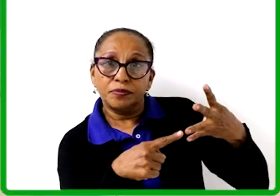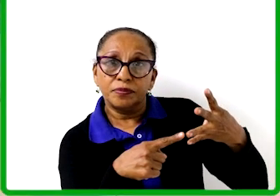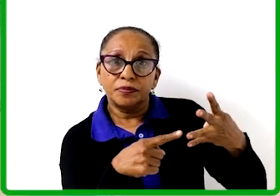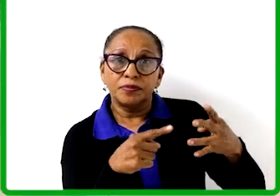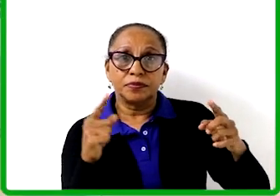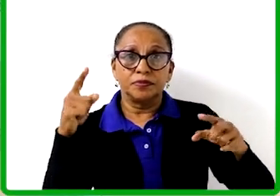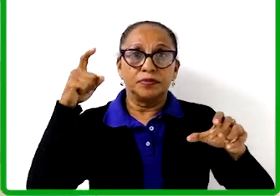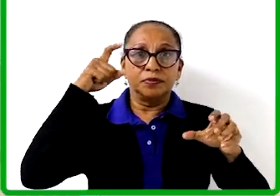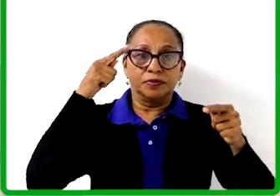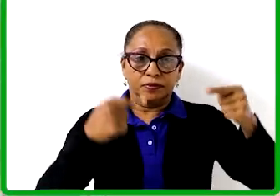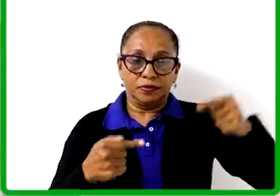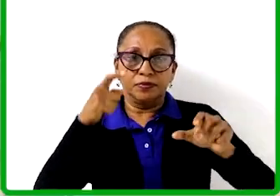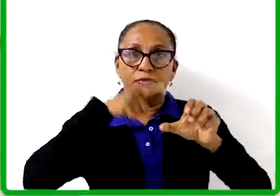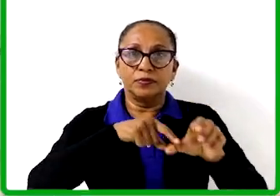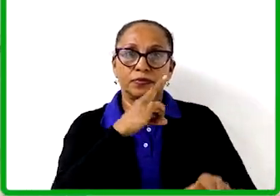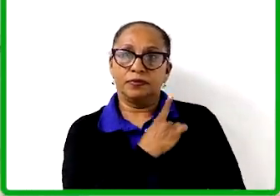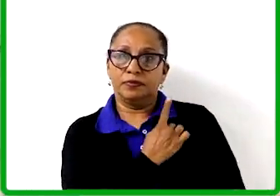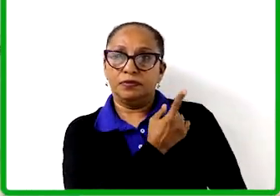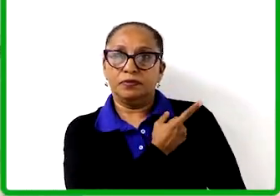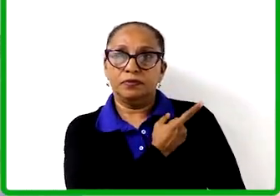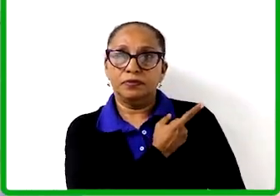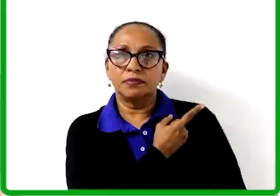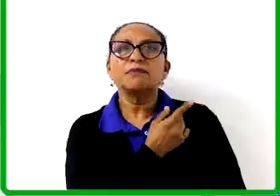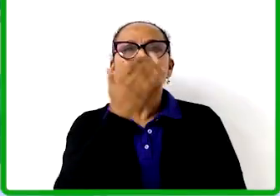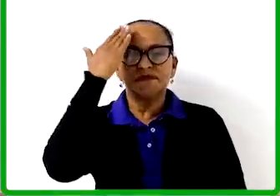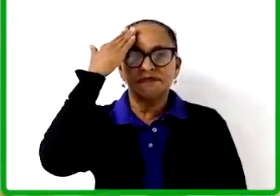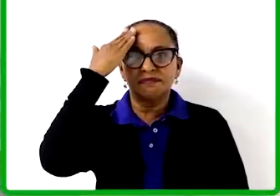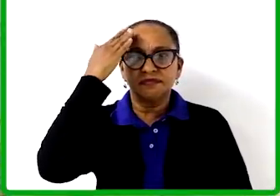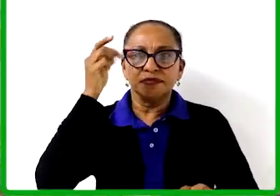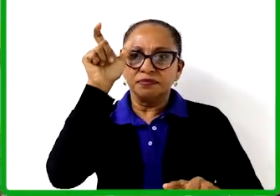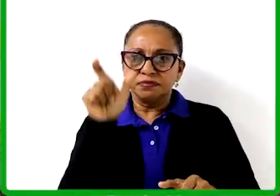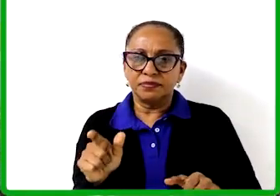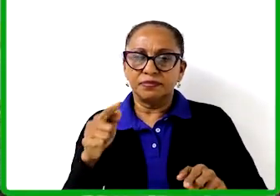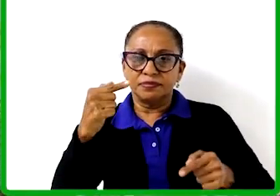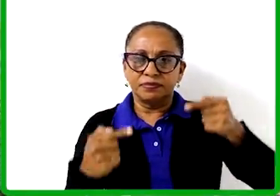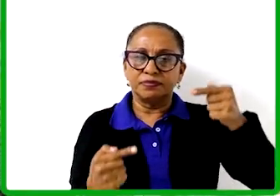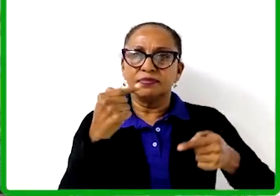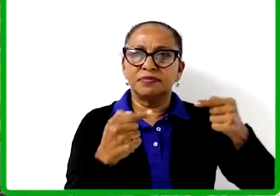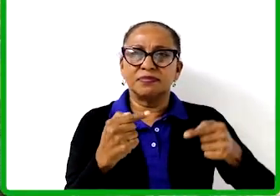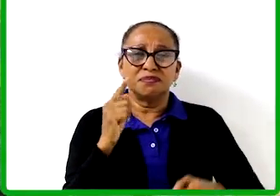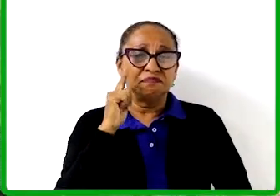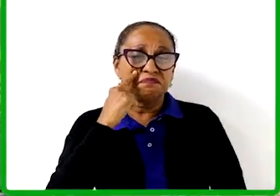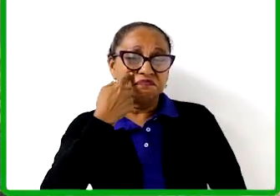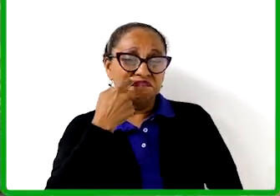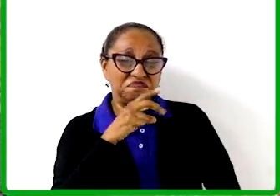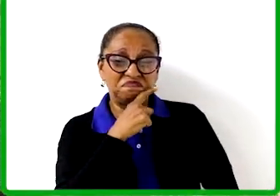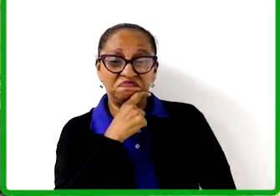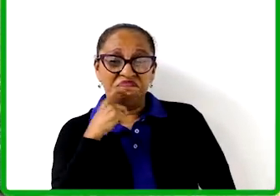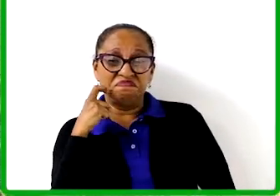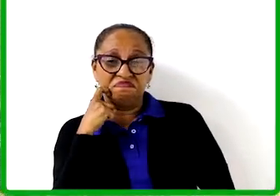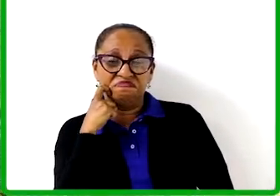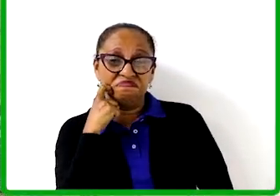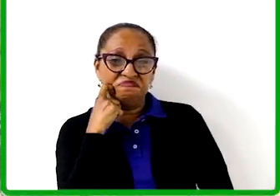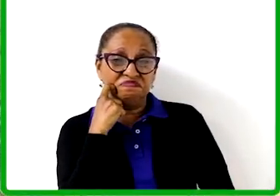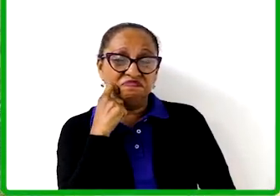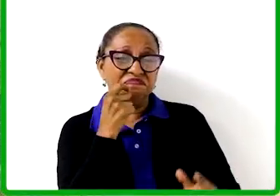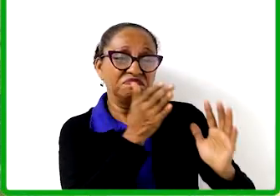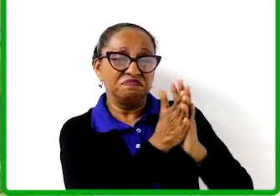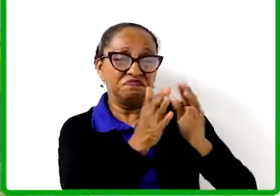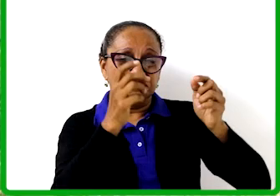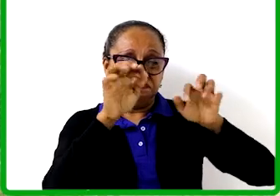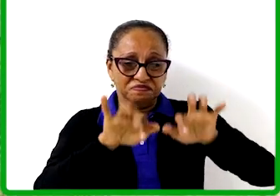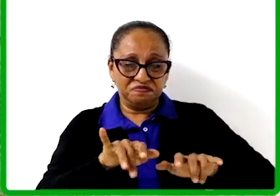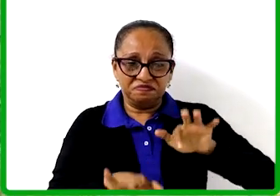cuatro cuatro razones para ser contador público se vista probablemente has escuchado que los contadores son personas aburridas y que solamente se